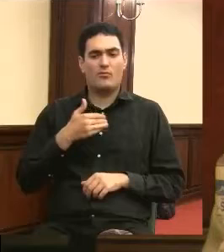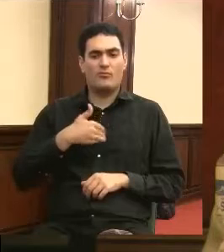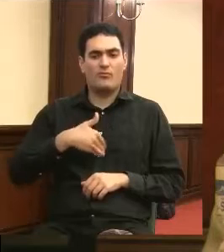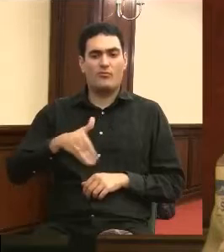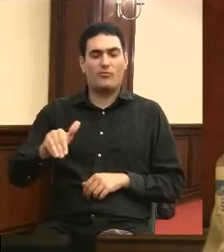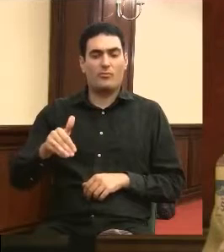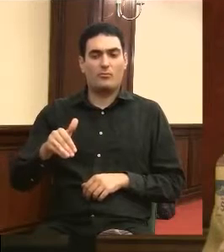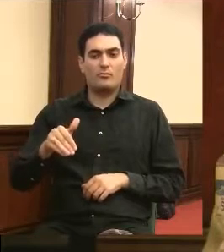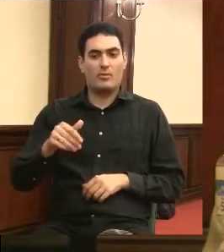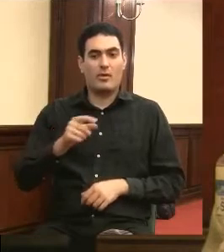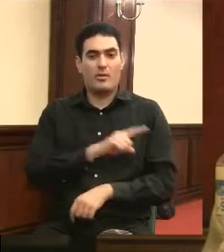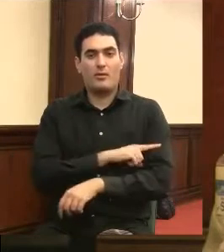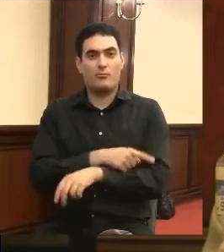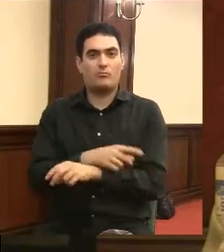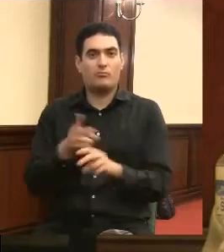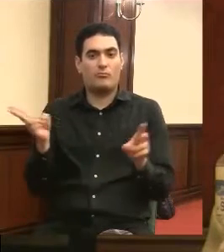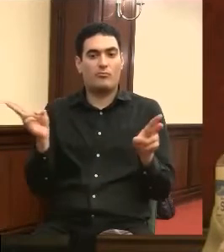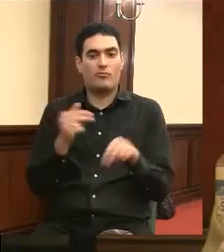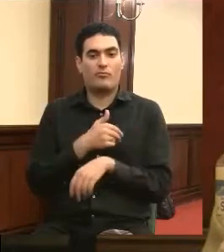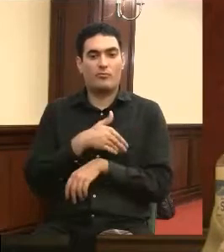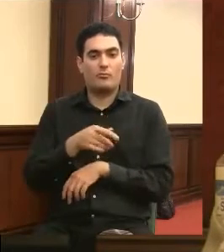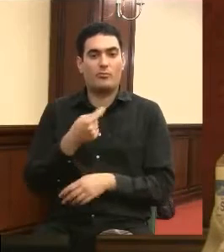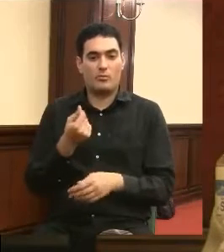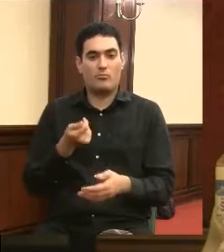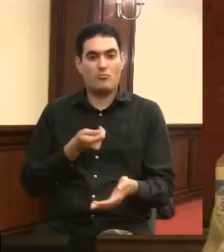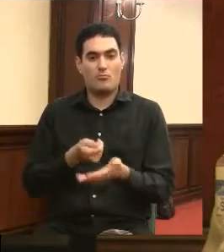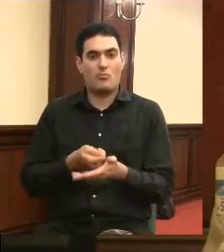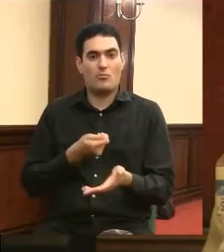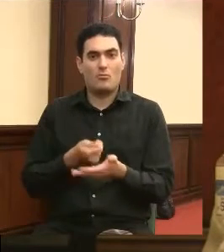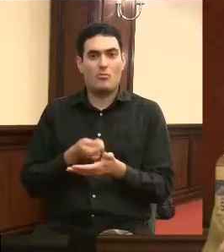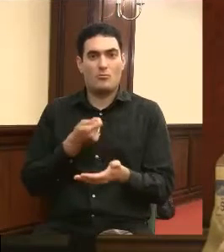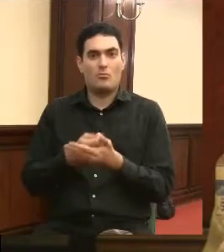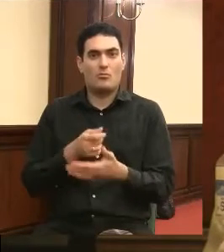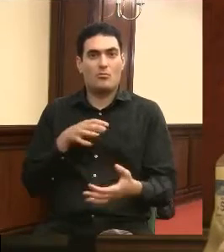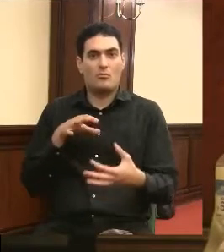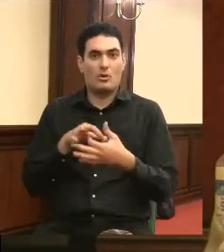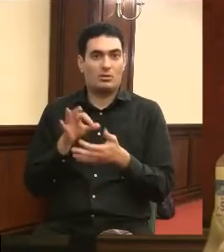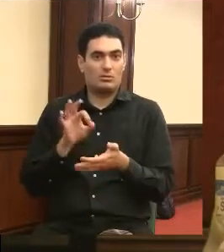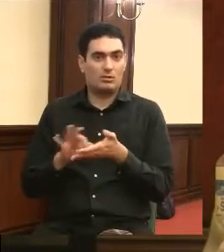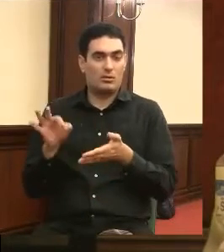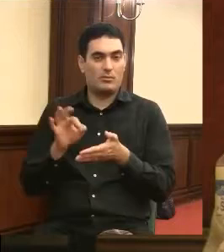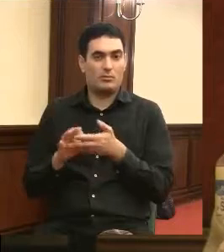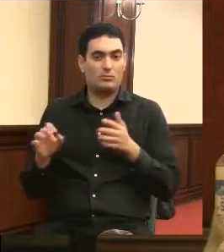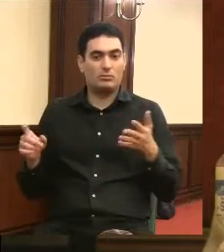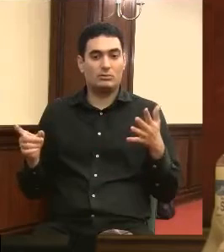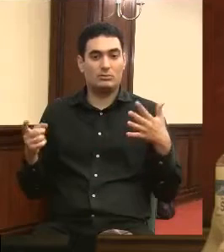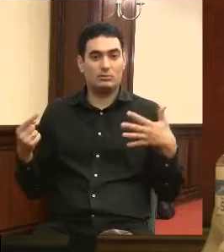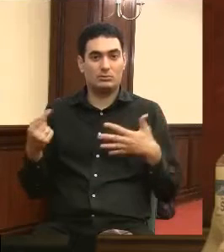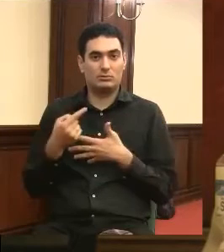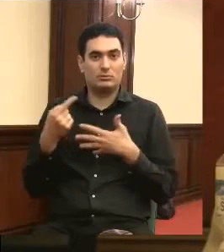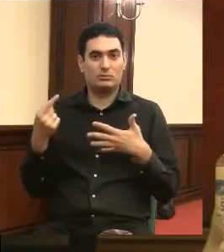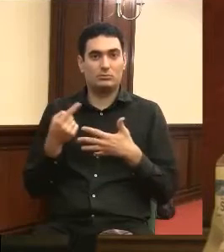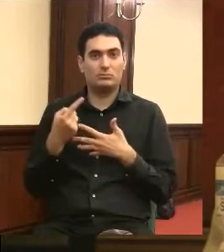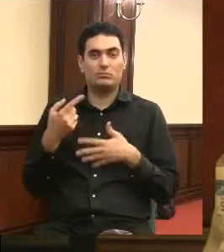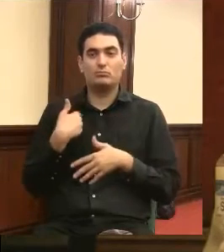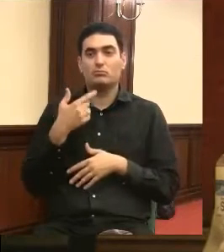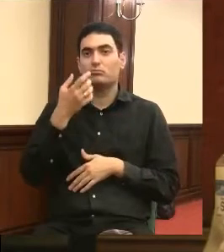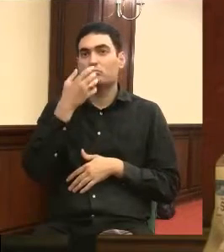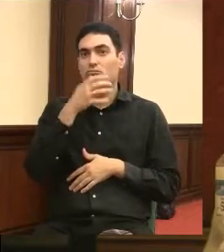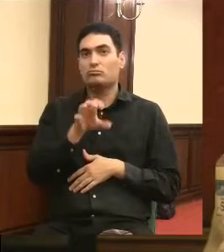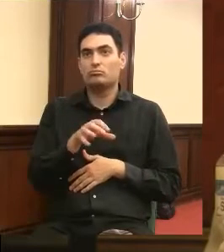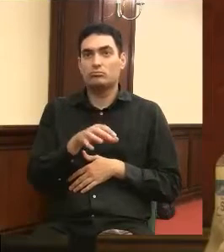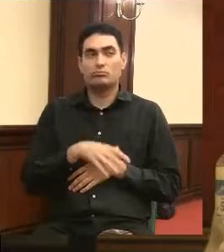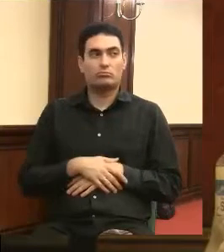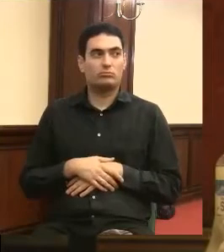futuro cierre de las instalaciones y que han abonado la cuota correspondiente por los servicios. Y sexto, la moción se